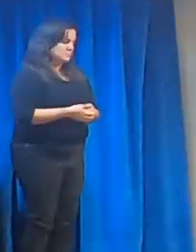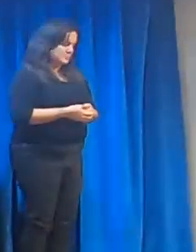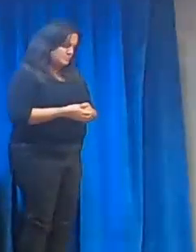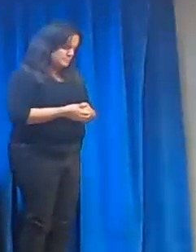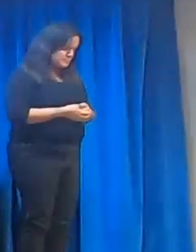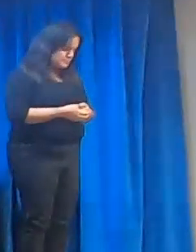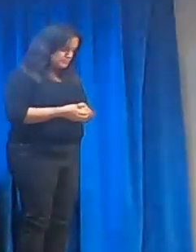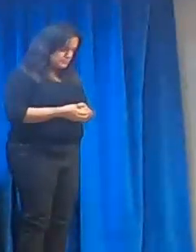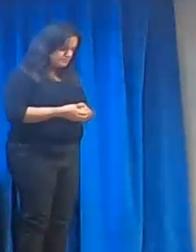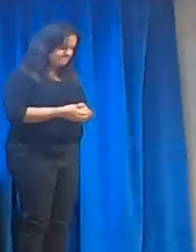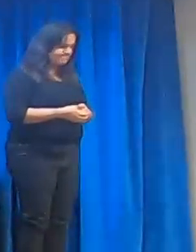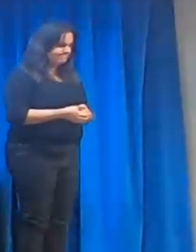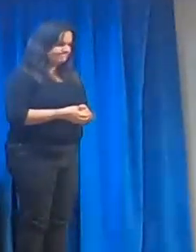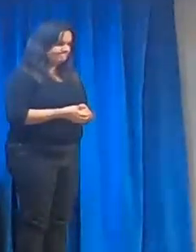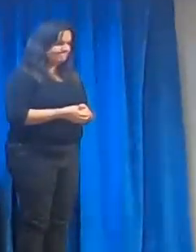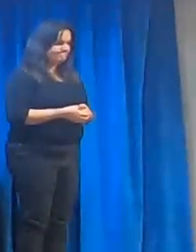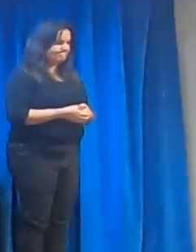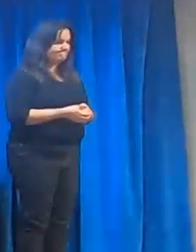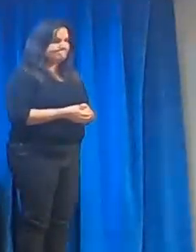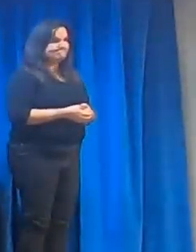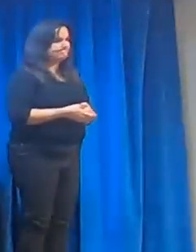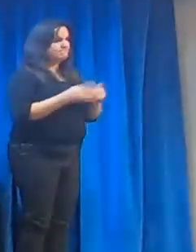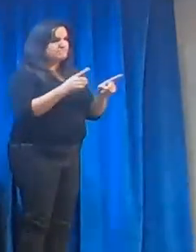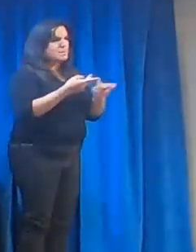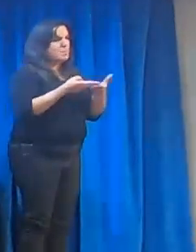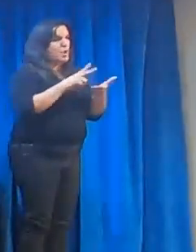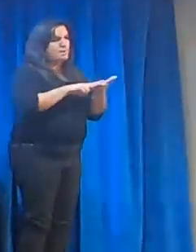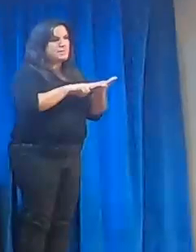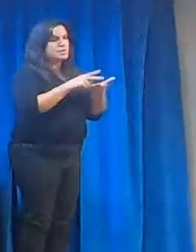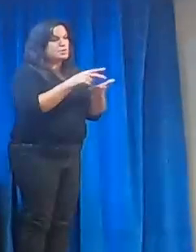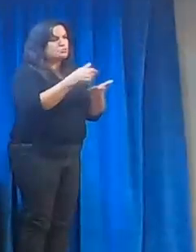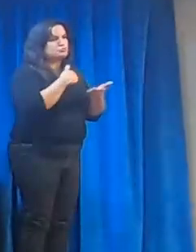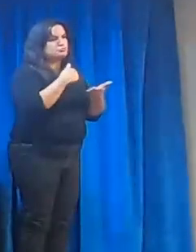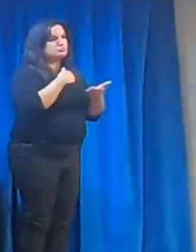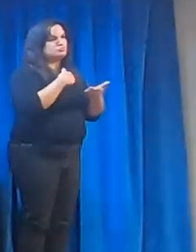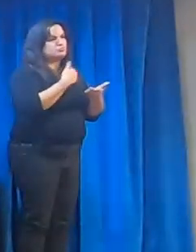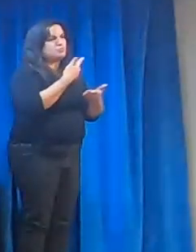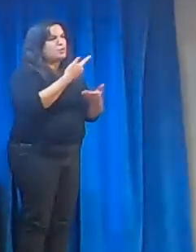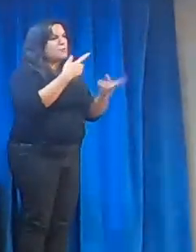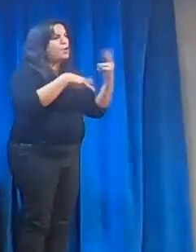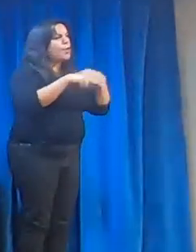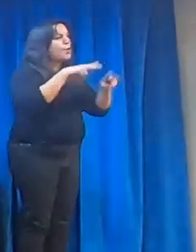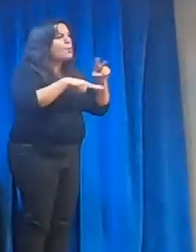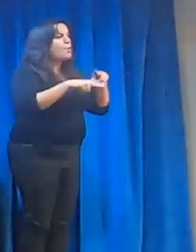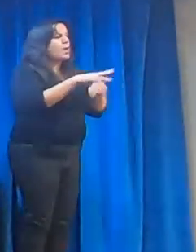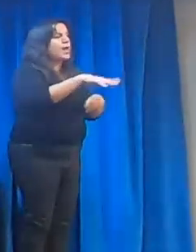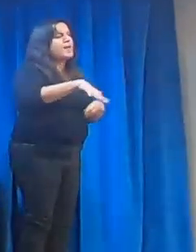Bueno, pensaría, tomando lo que ya dije, la posibilidad de encontrar